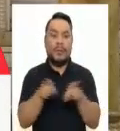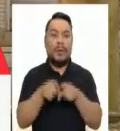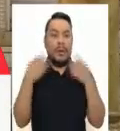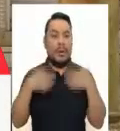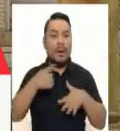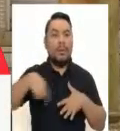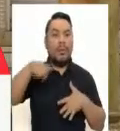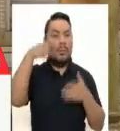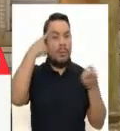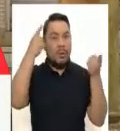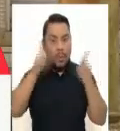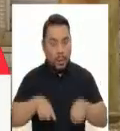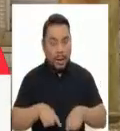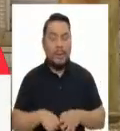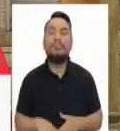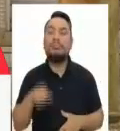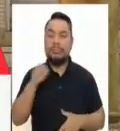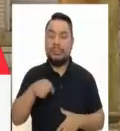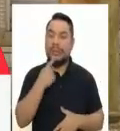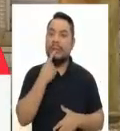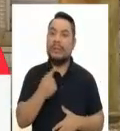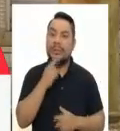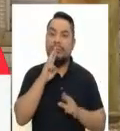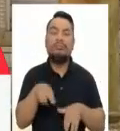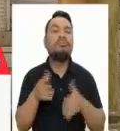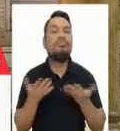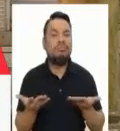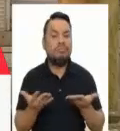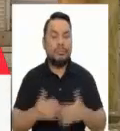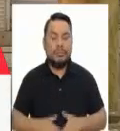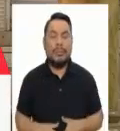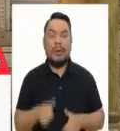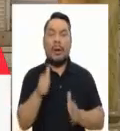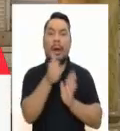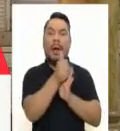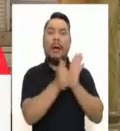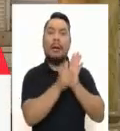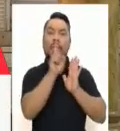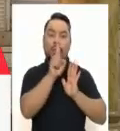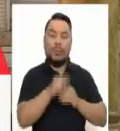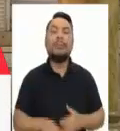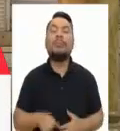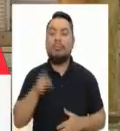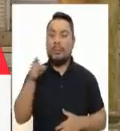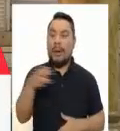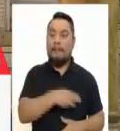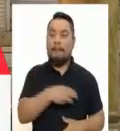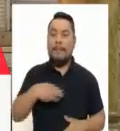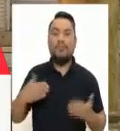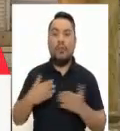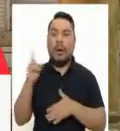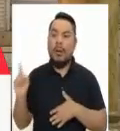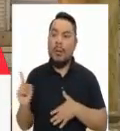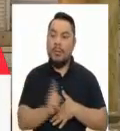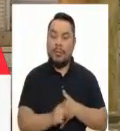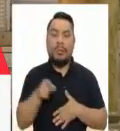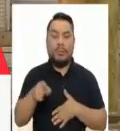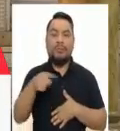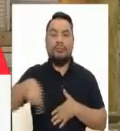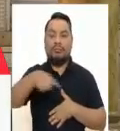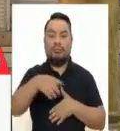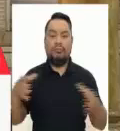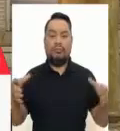estando a lo acordado se resuelve artículo 1 nombrar ministro de estado en el despacho de